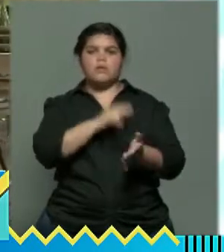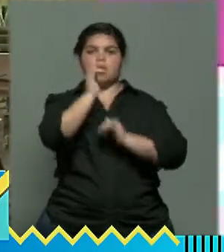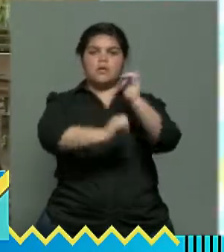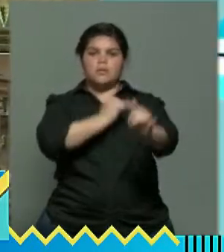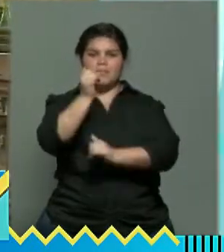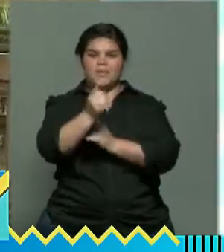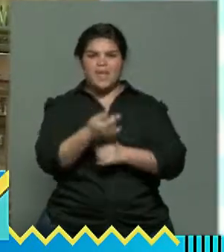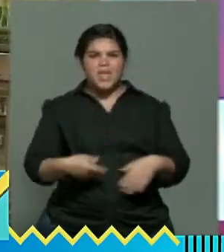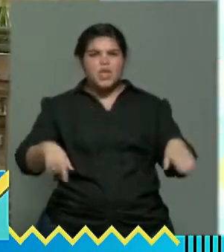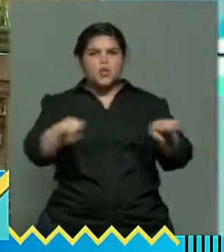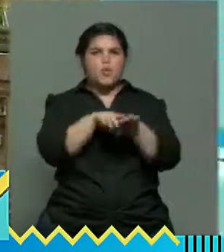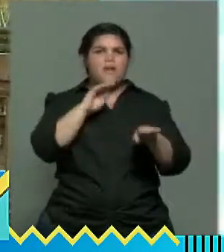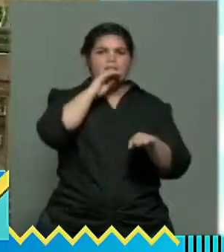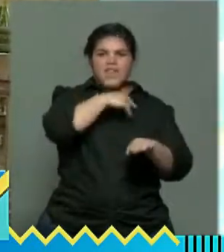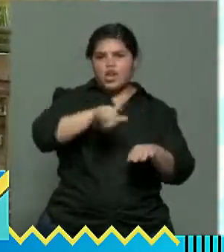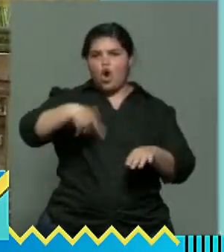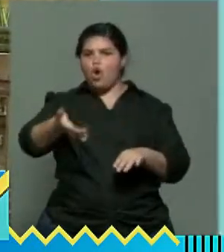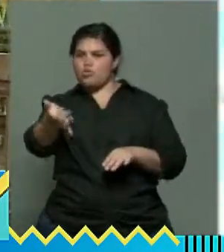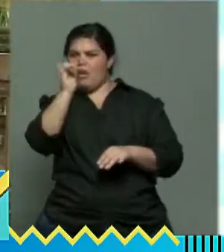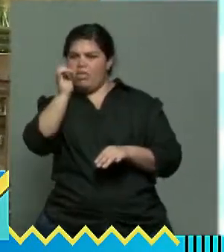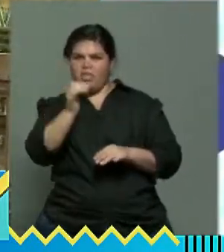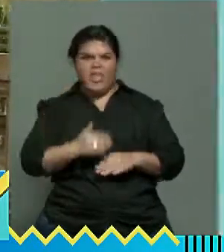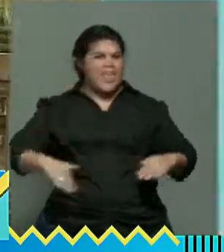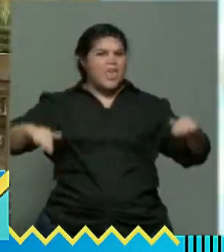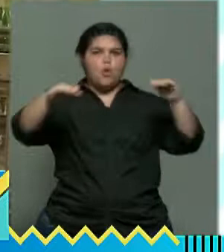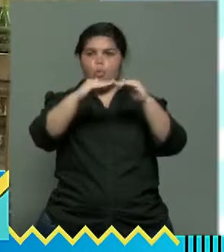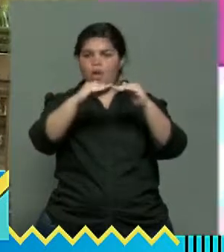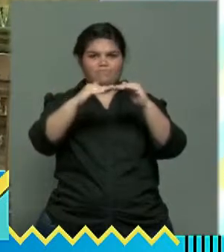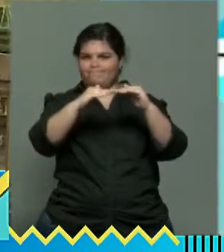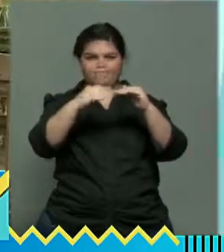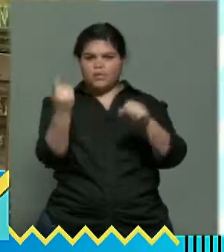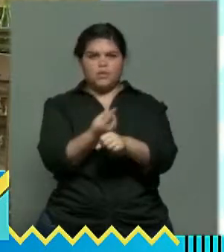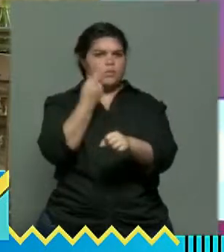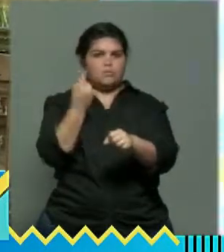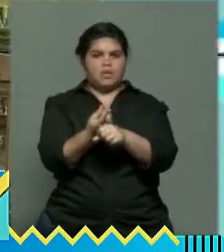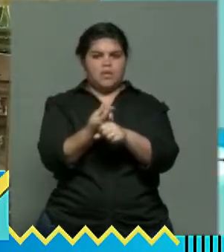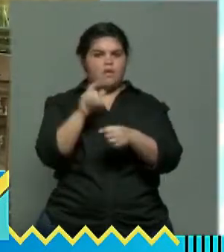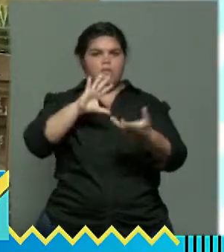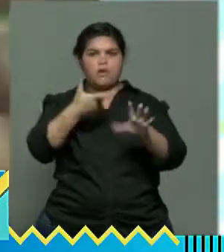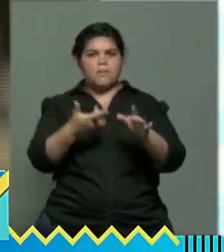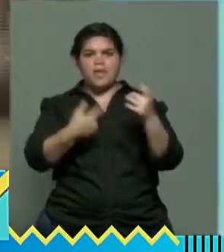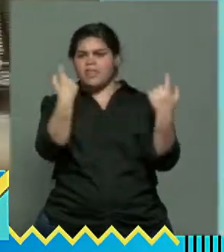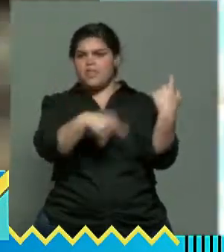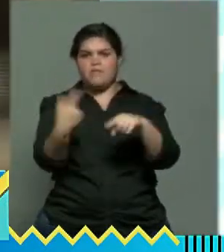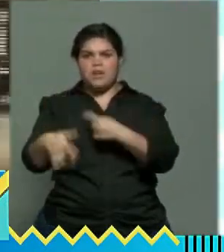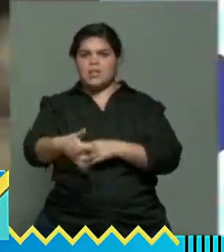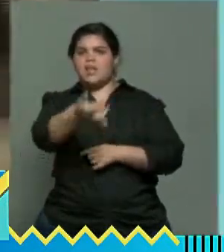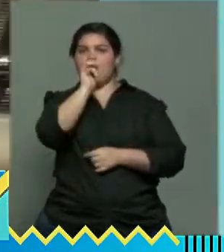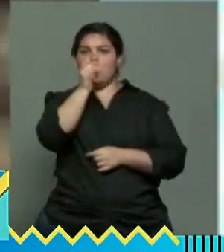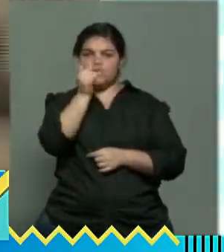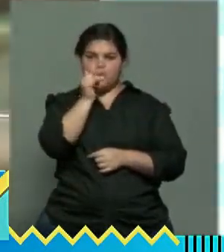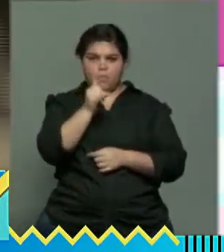misma categoría que otros alcoholes, porque hay formas diferentes de consumir alcohol, hay